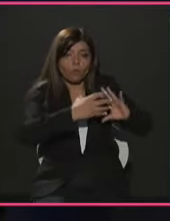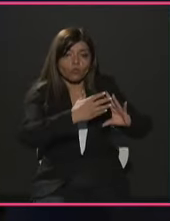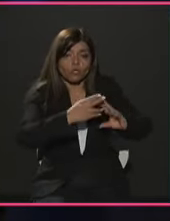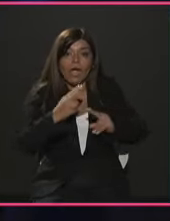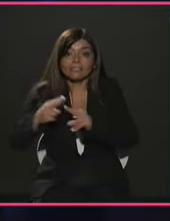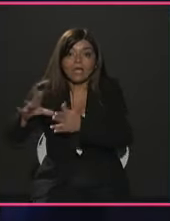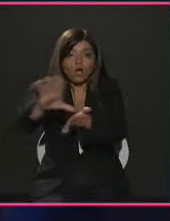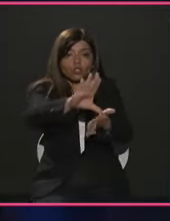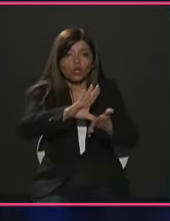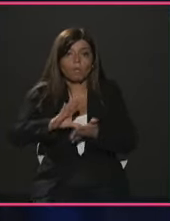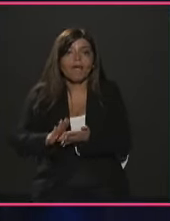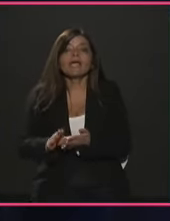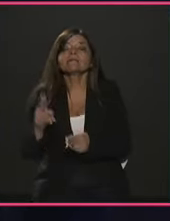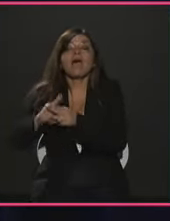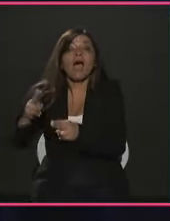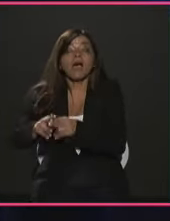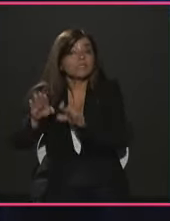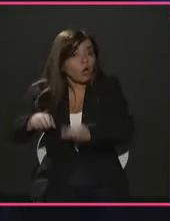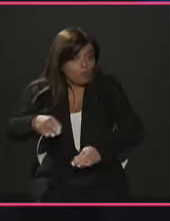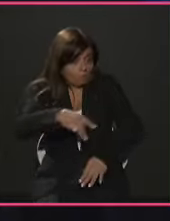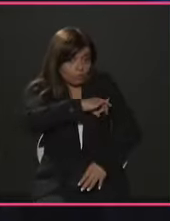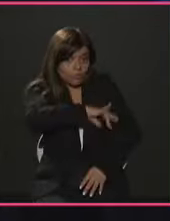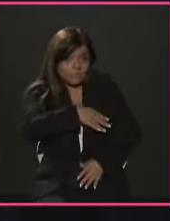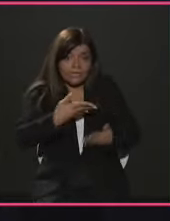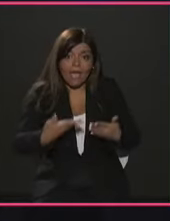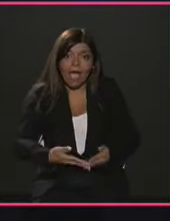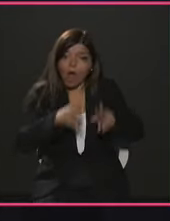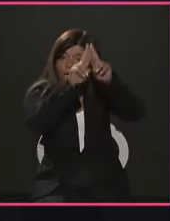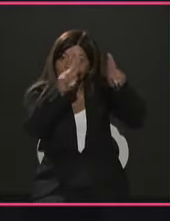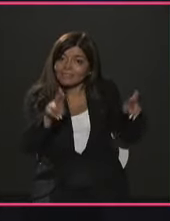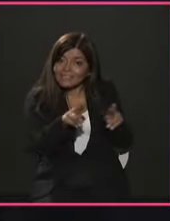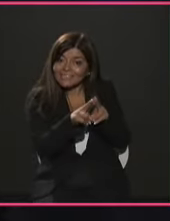todos los otros países estén haciendo lo que hace chile